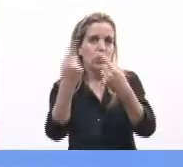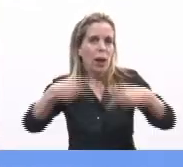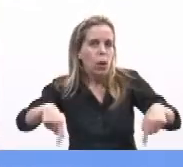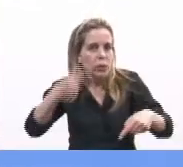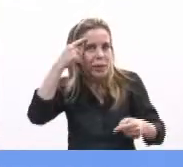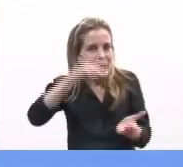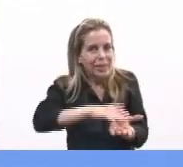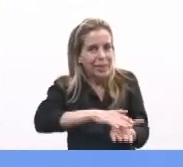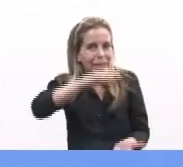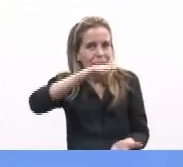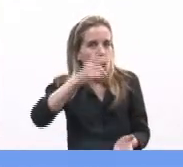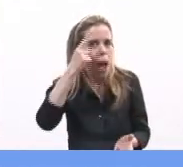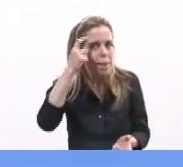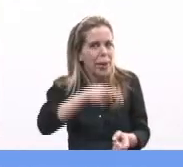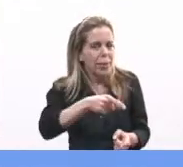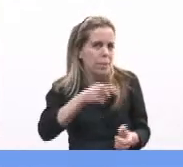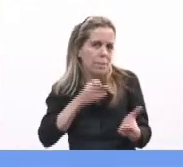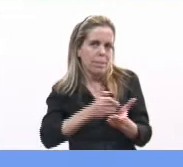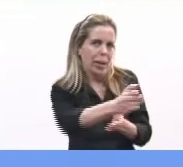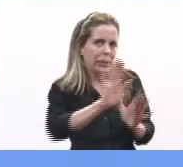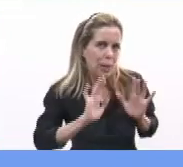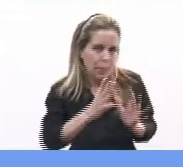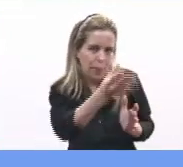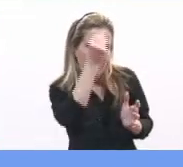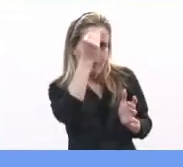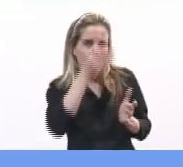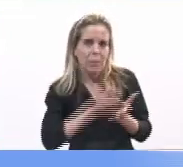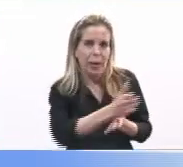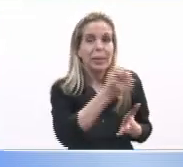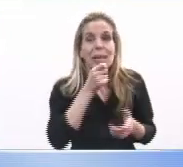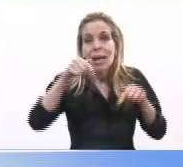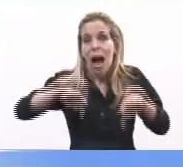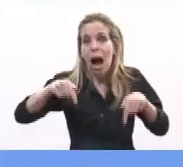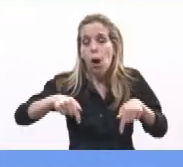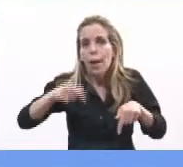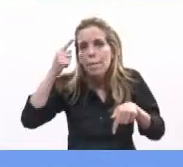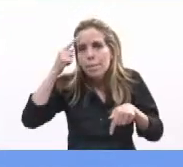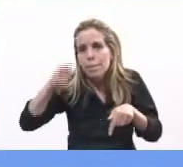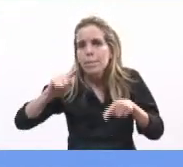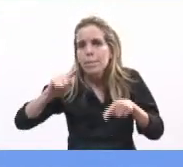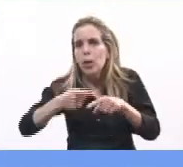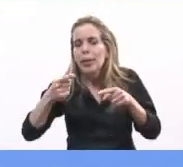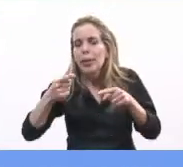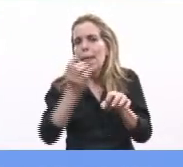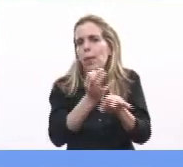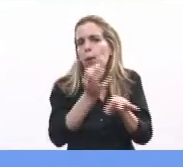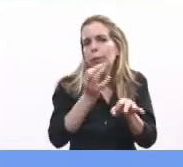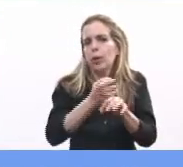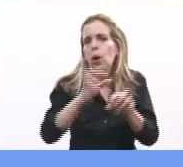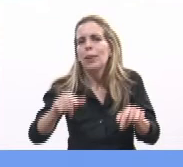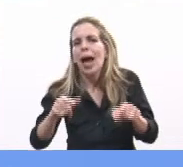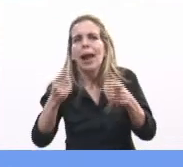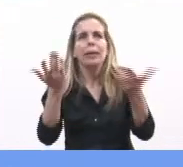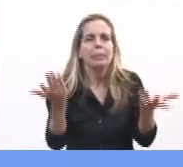niño lo mantenemos toda la vida y si hoy desde nuestros propios planes educativos desde